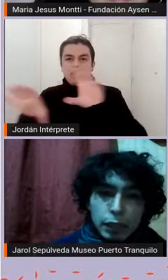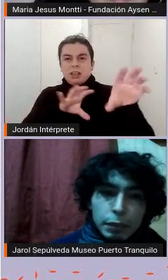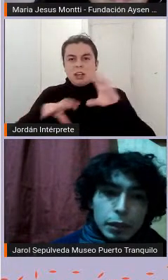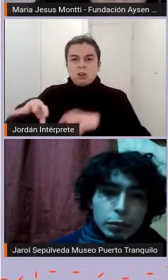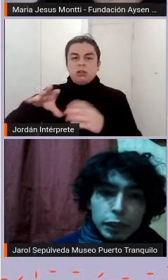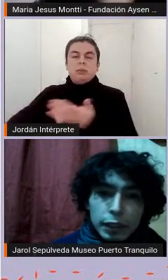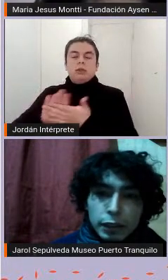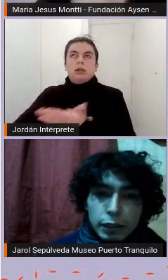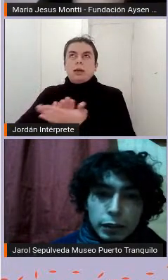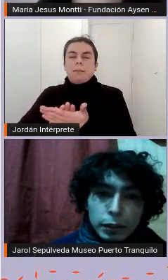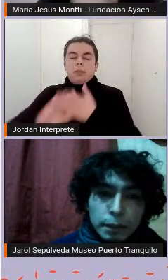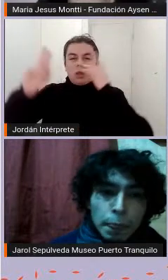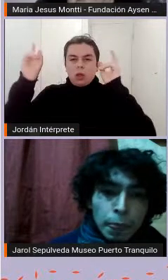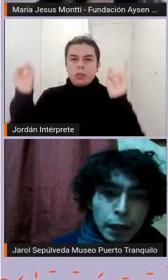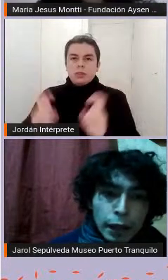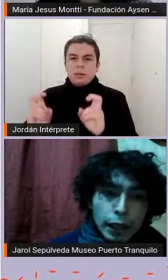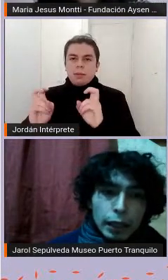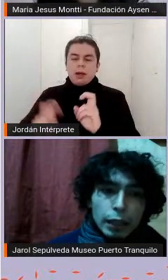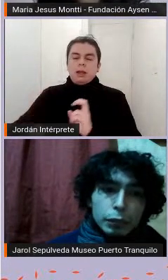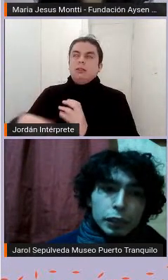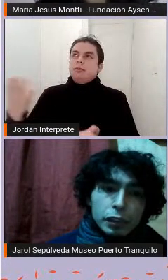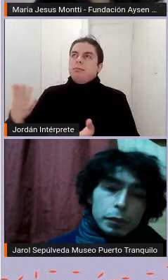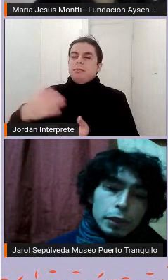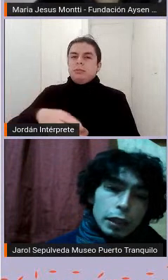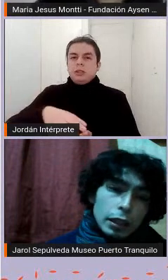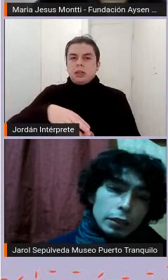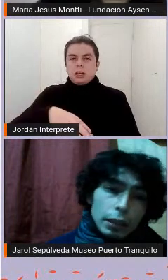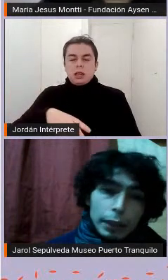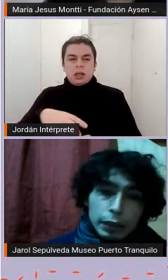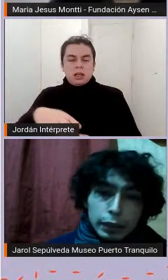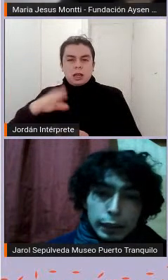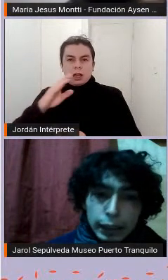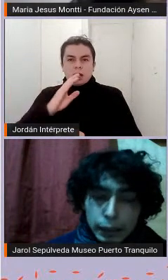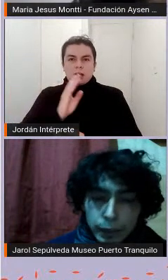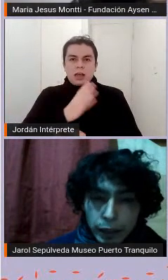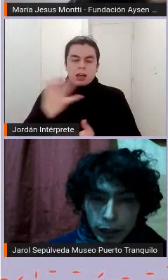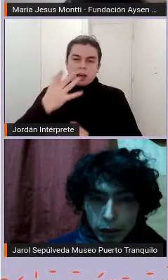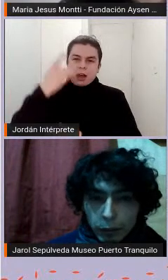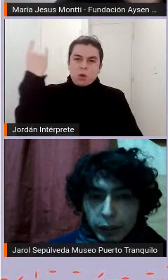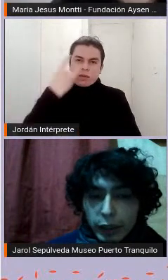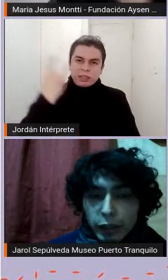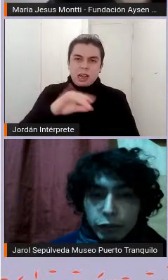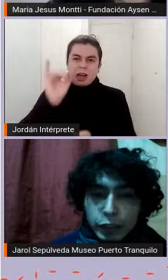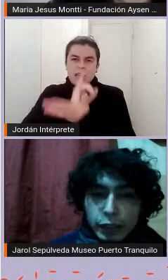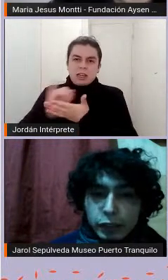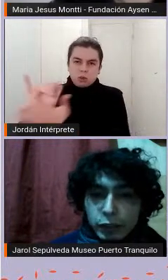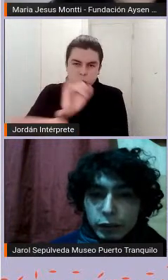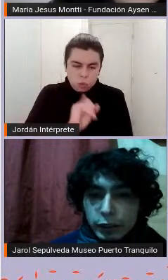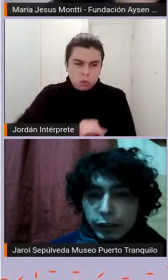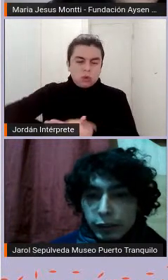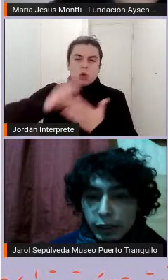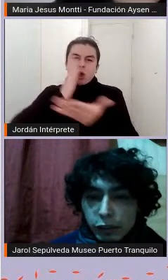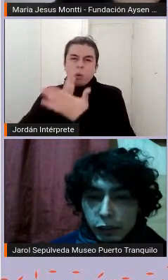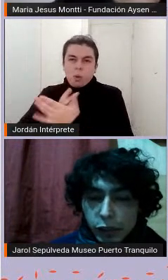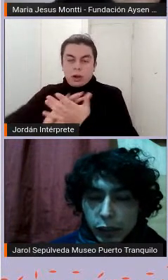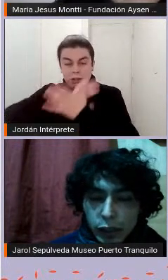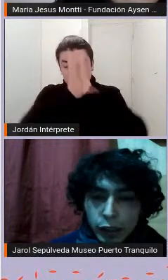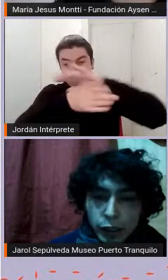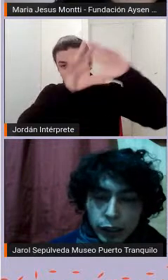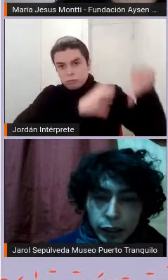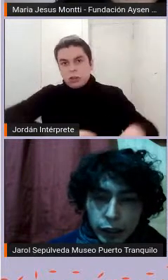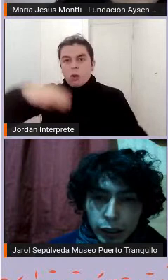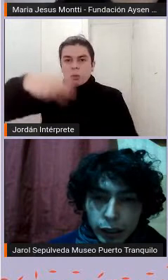o sea la misma comunidad, ¿cierto? El municipio, que es la contraparte estatal, no puede quedar fuera, ¿cierto?, en una instancia que es